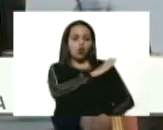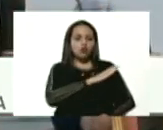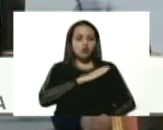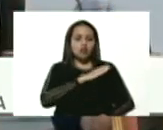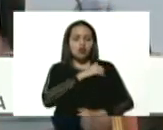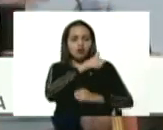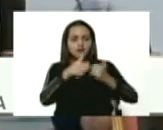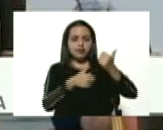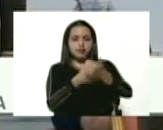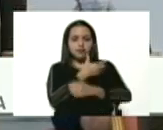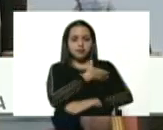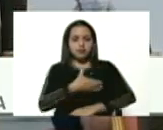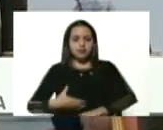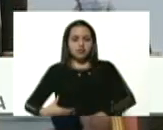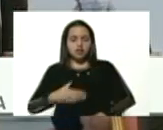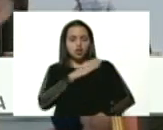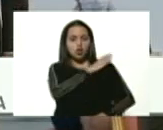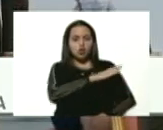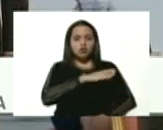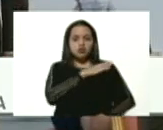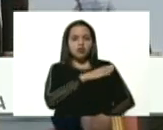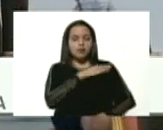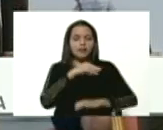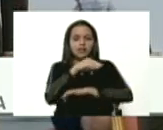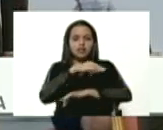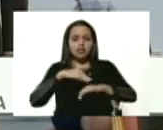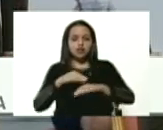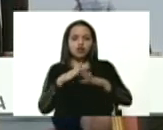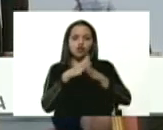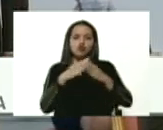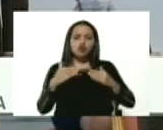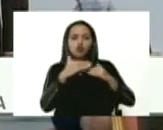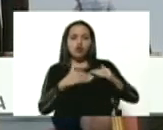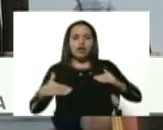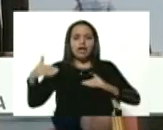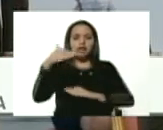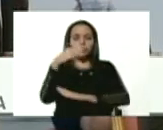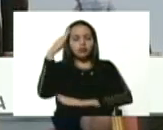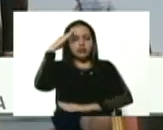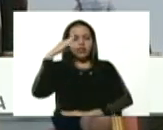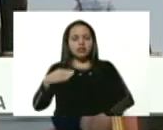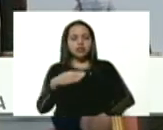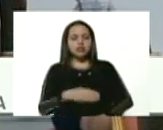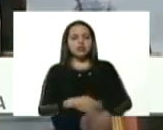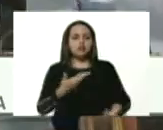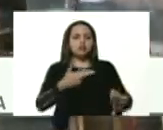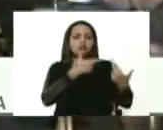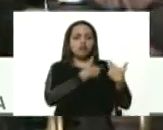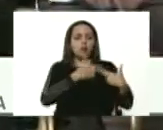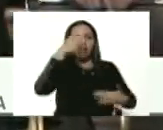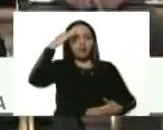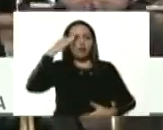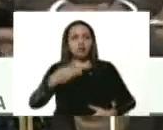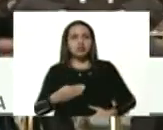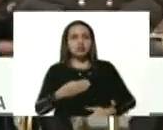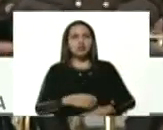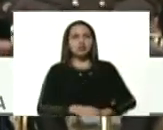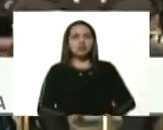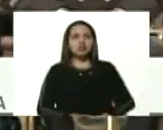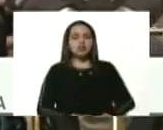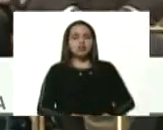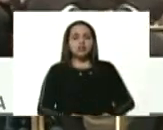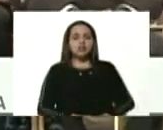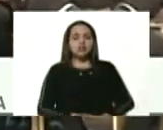Ministros. Todo el alto mando militar, comandantes del Ejército, de la Armada, la